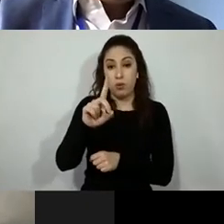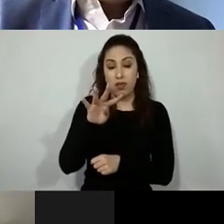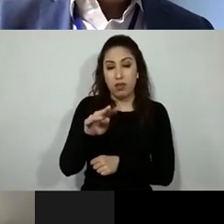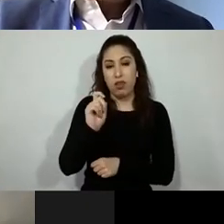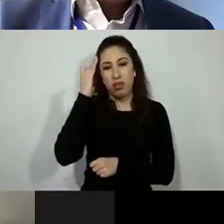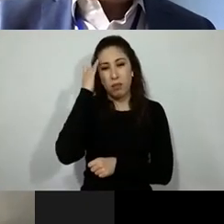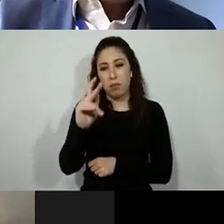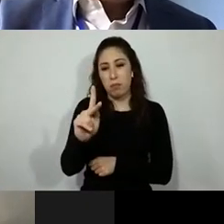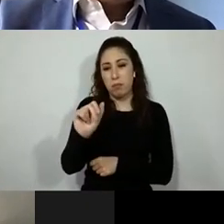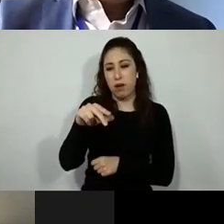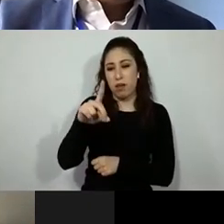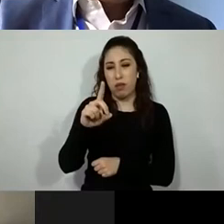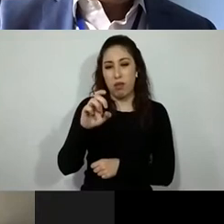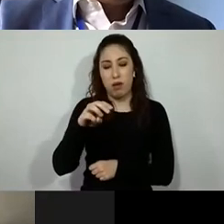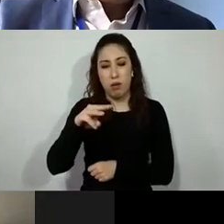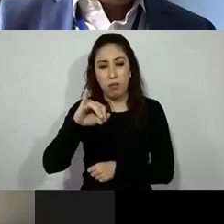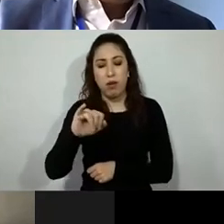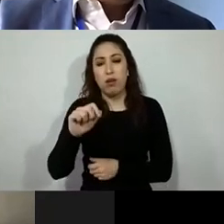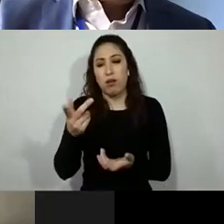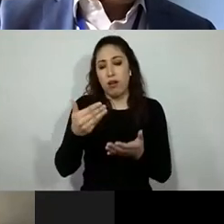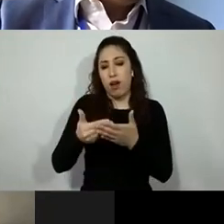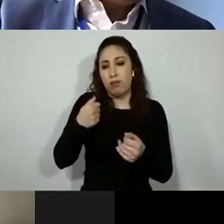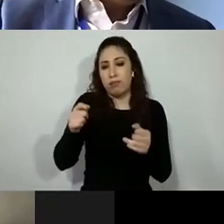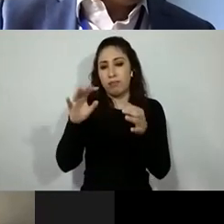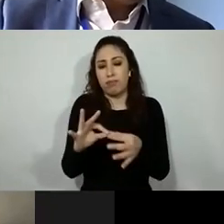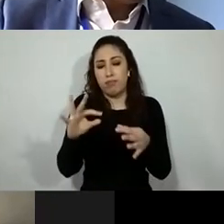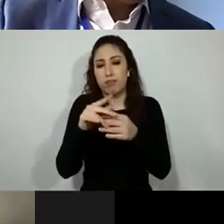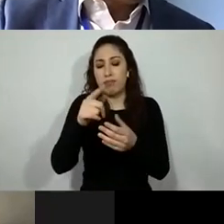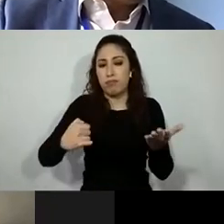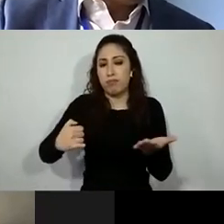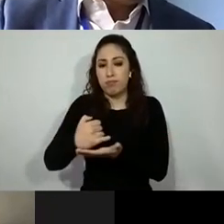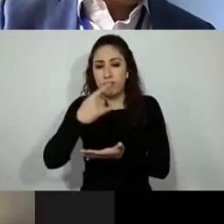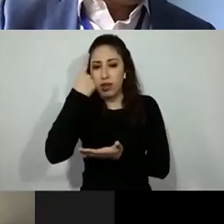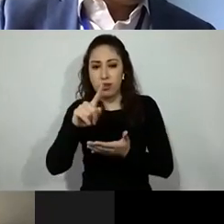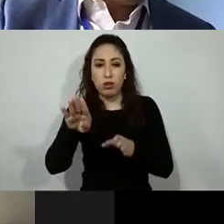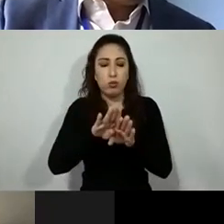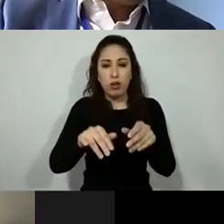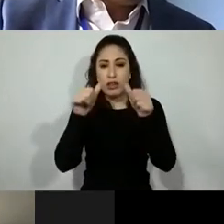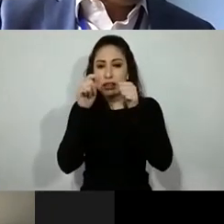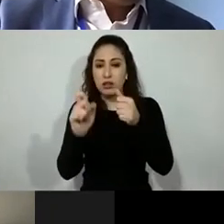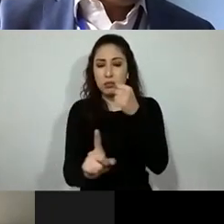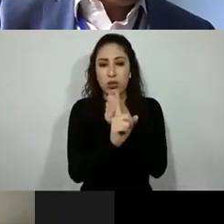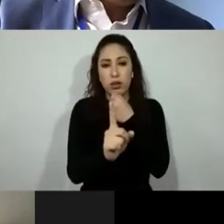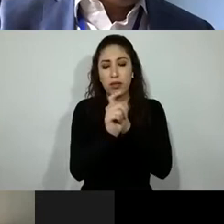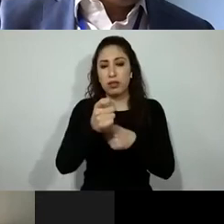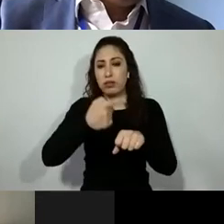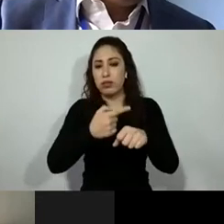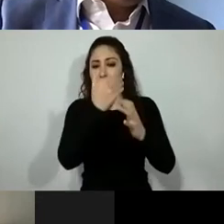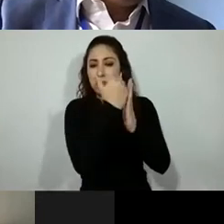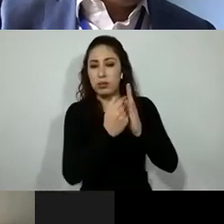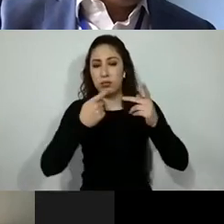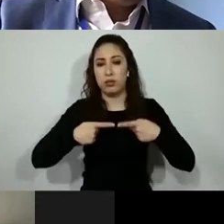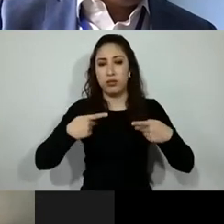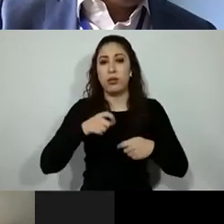se han implementado acciones contundentes para atender el tema. Y por supuesto, ya se comentó aquí